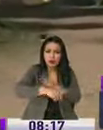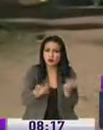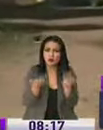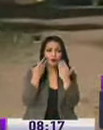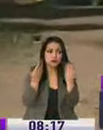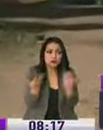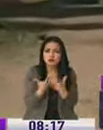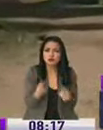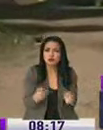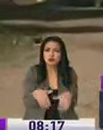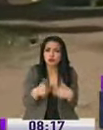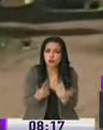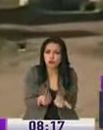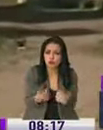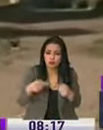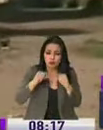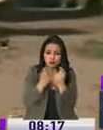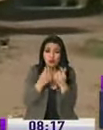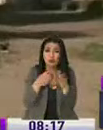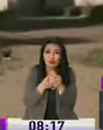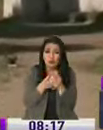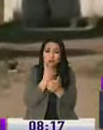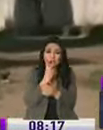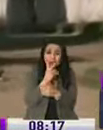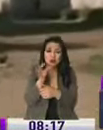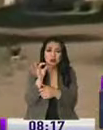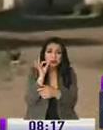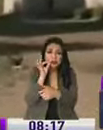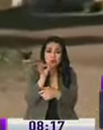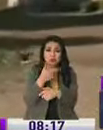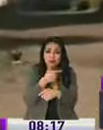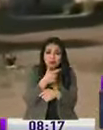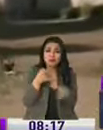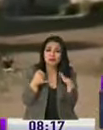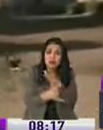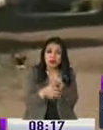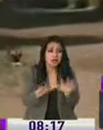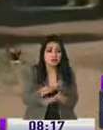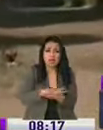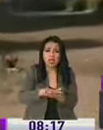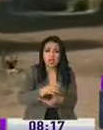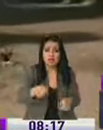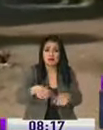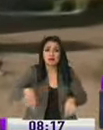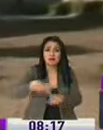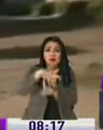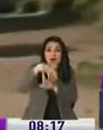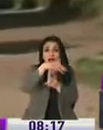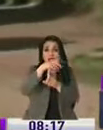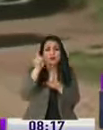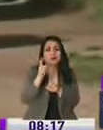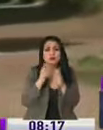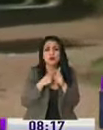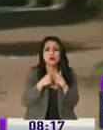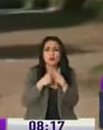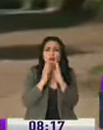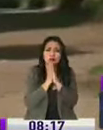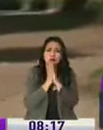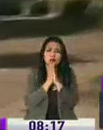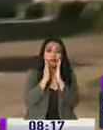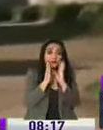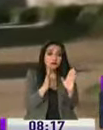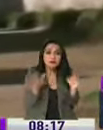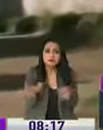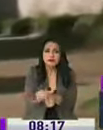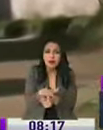porque se reúnen aquí, fuman, toman, violan y hacen lo que quieren y necesitamos que de urgente nos tapen